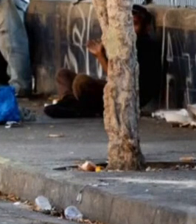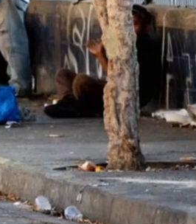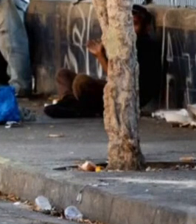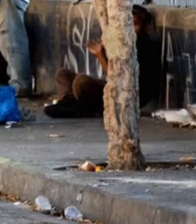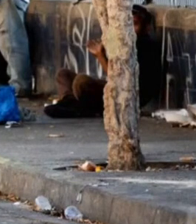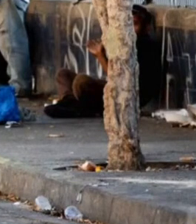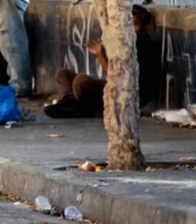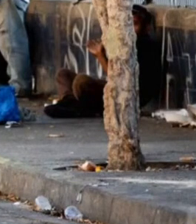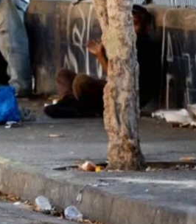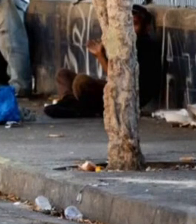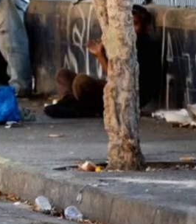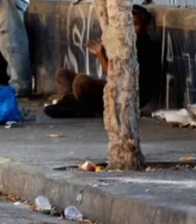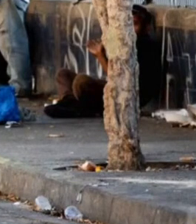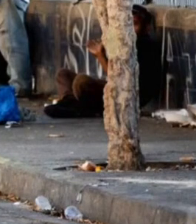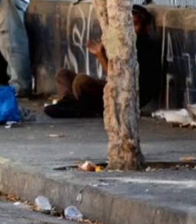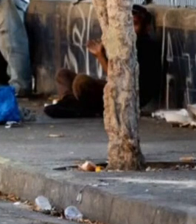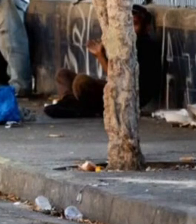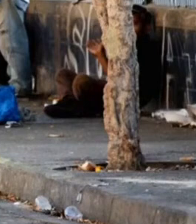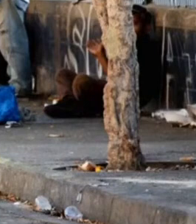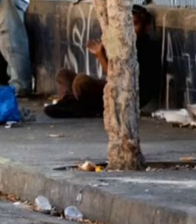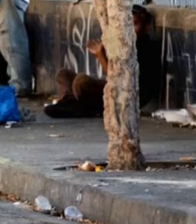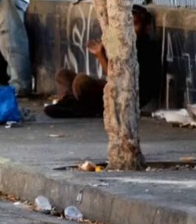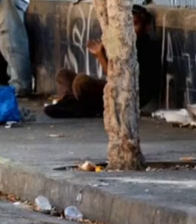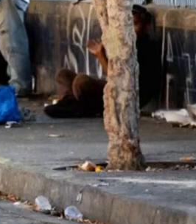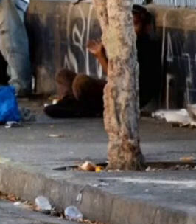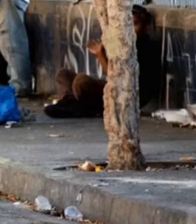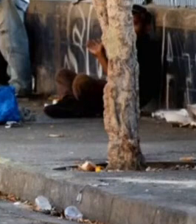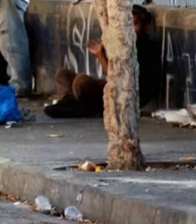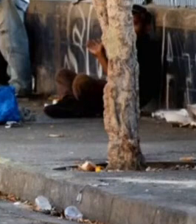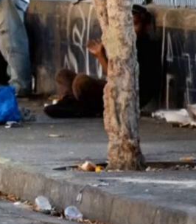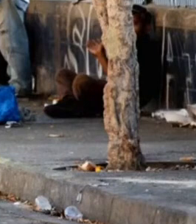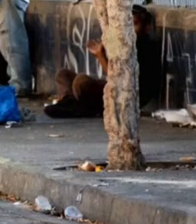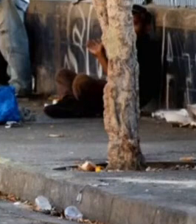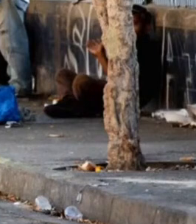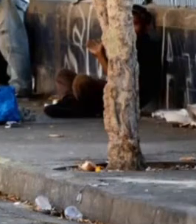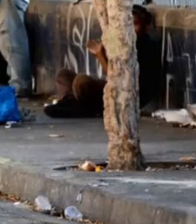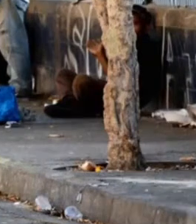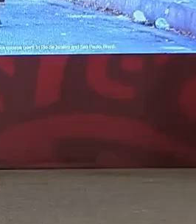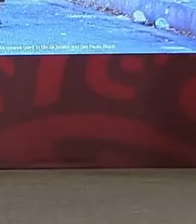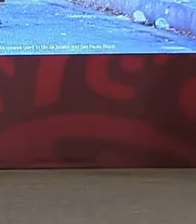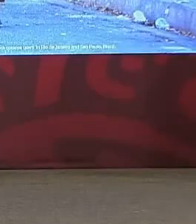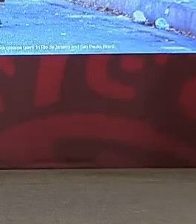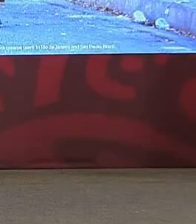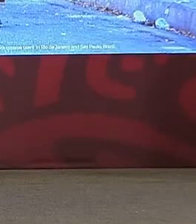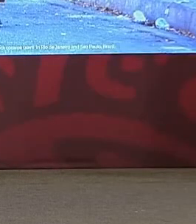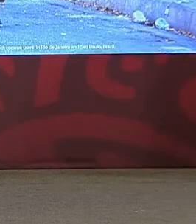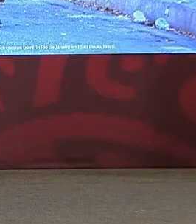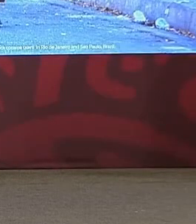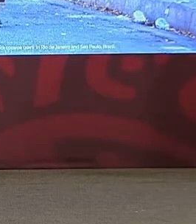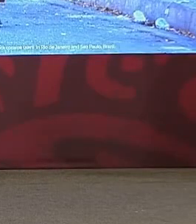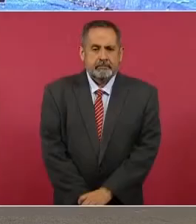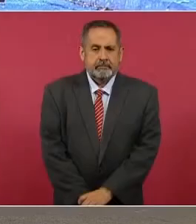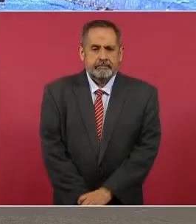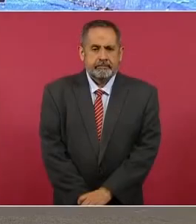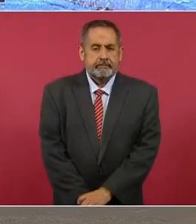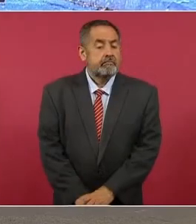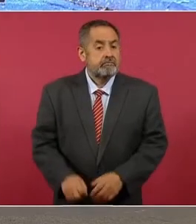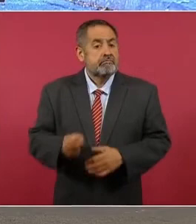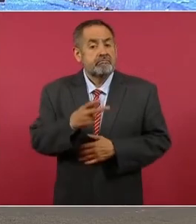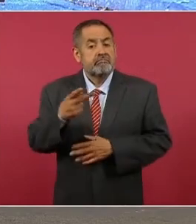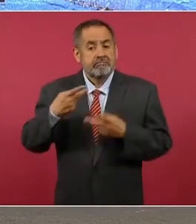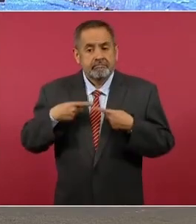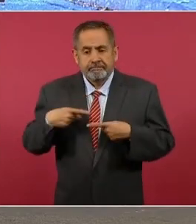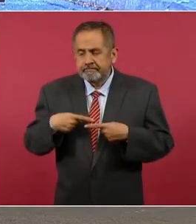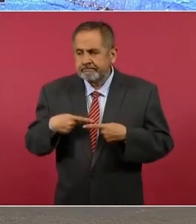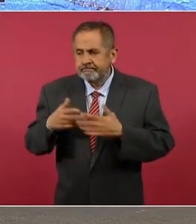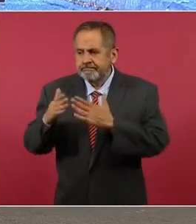antojo y necesidad de usar y no tenía dinero. Entonces me fui. Muchas personas abandonan el hogar,